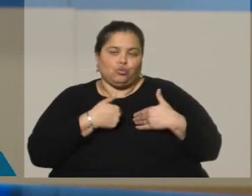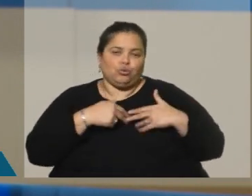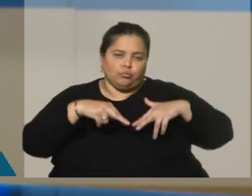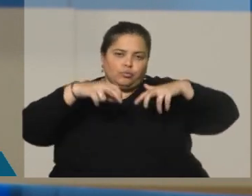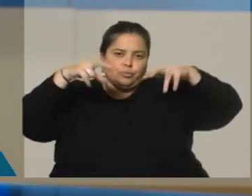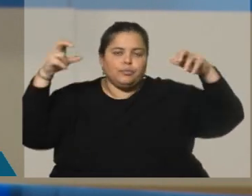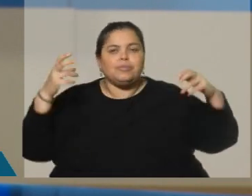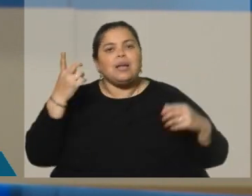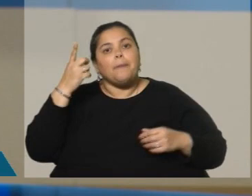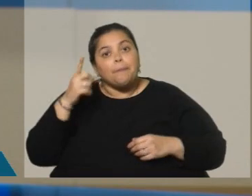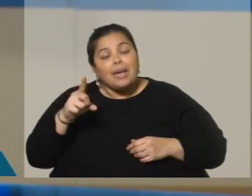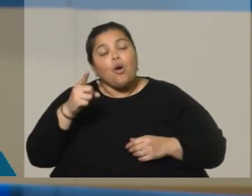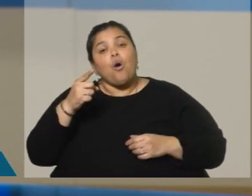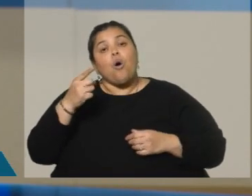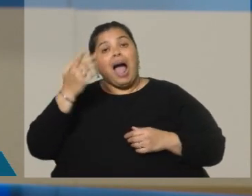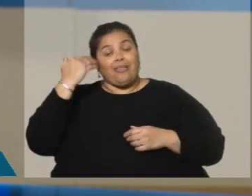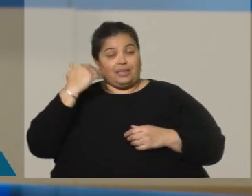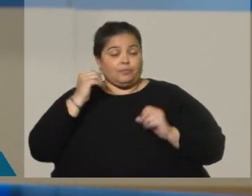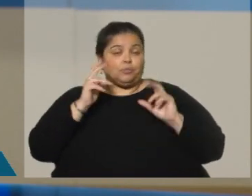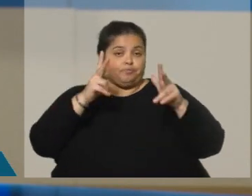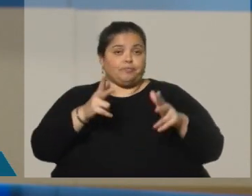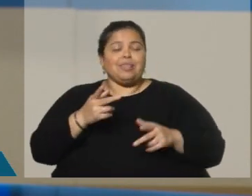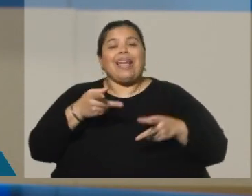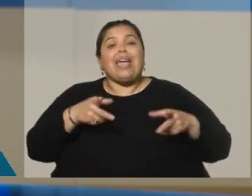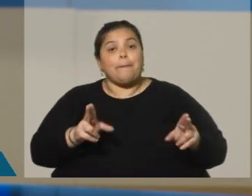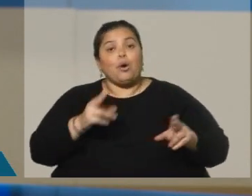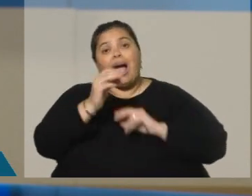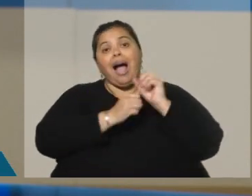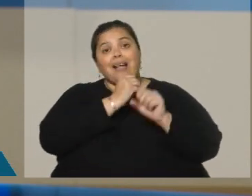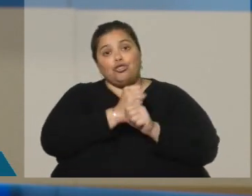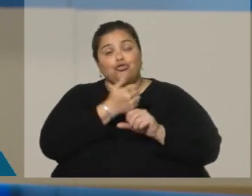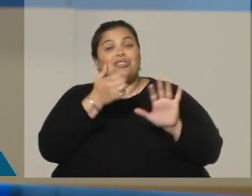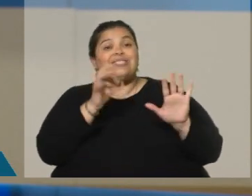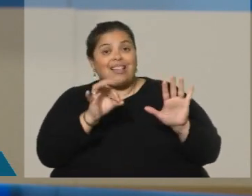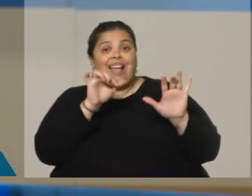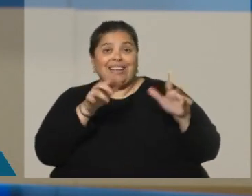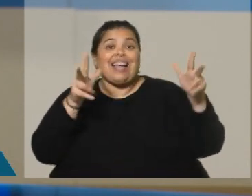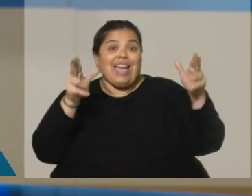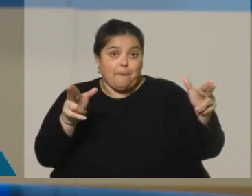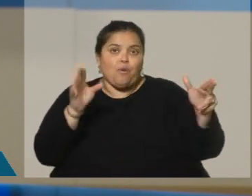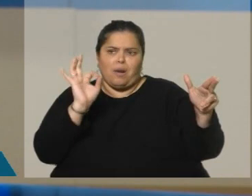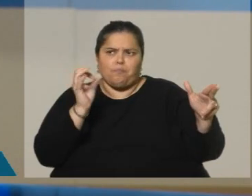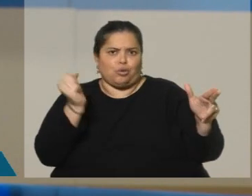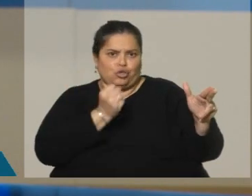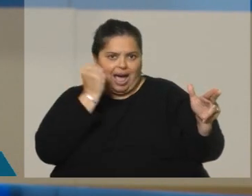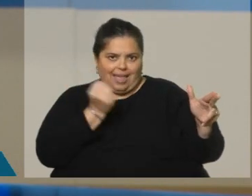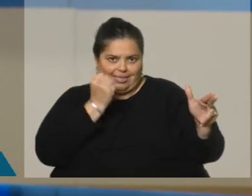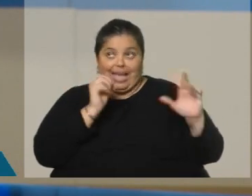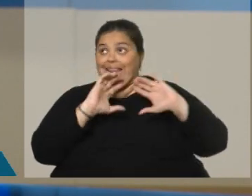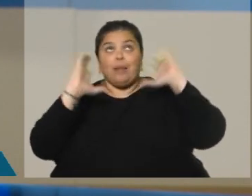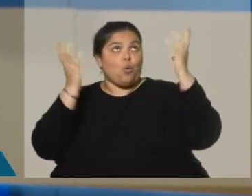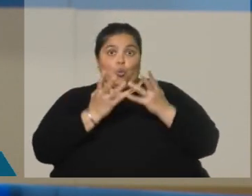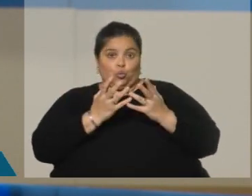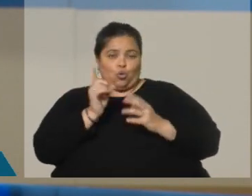uno muchas veces dice Bueno hablamos de la época de los años 60 que marcaron mucho a nivel mundial También